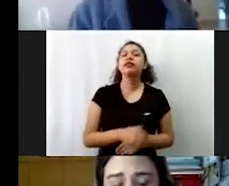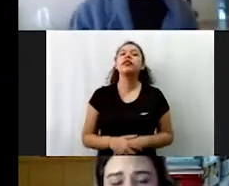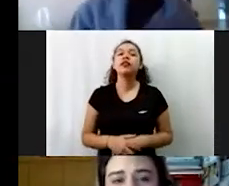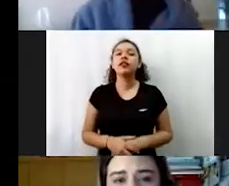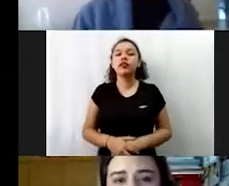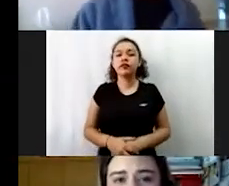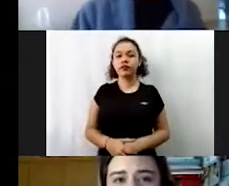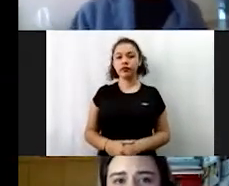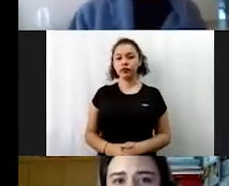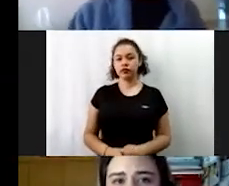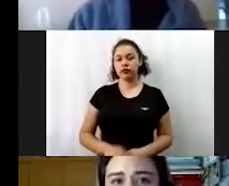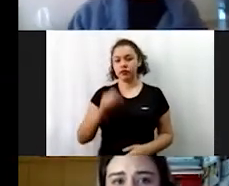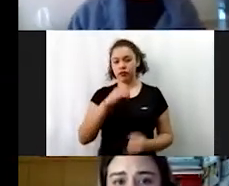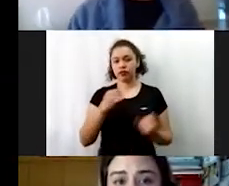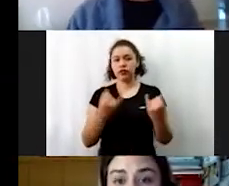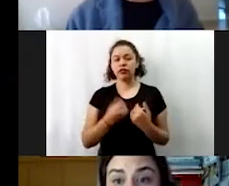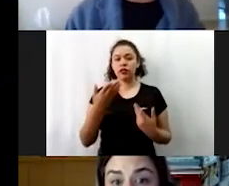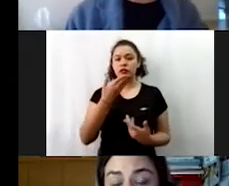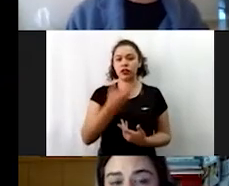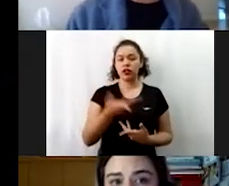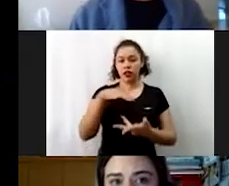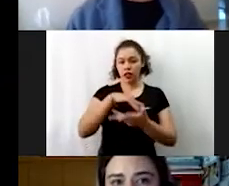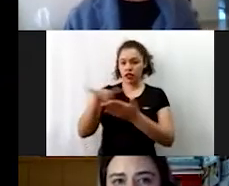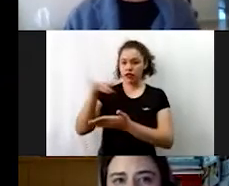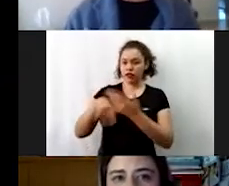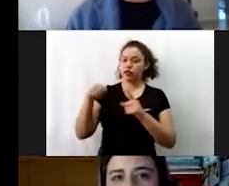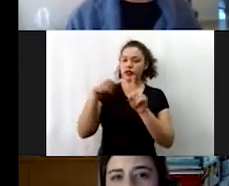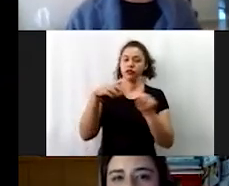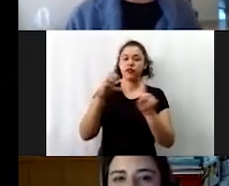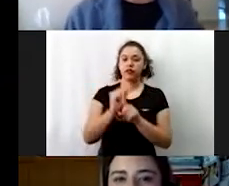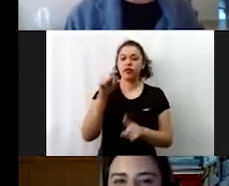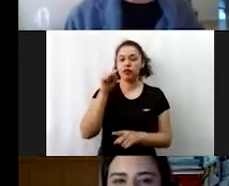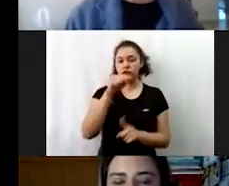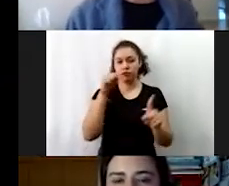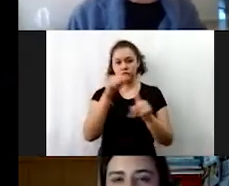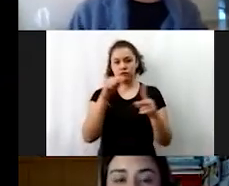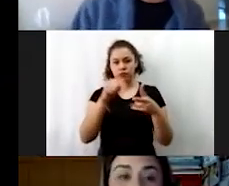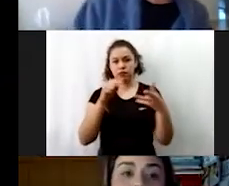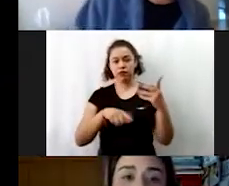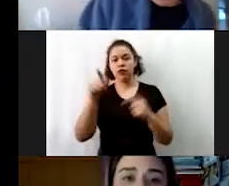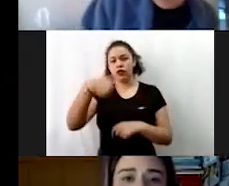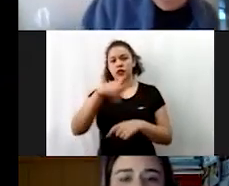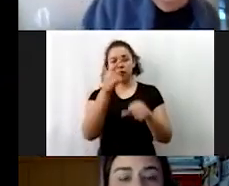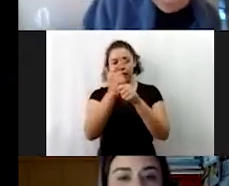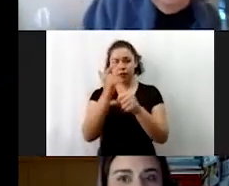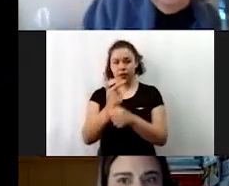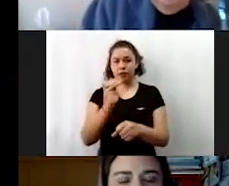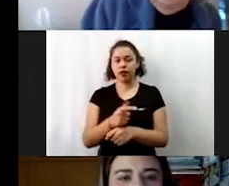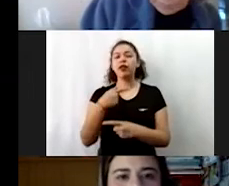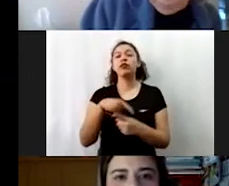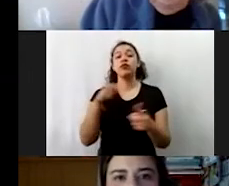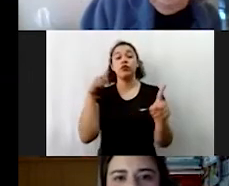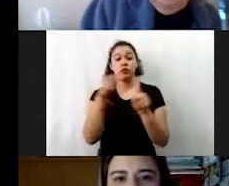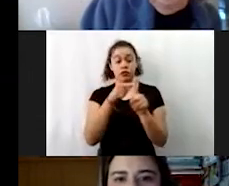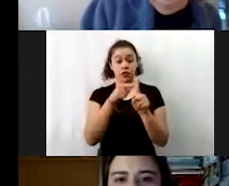pedí que cuando hacíamos lectura de todas las metas de cada objetivo fueran identificando pues tanto los objetivos como aquellas metas